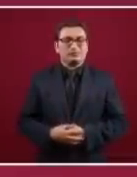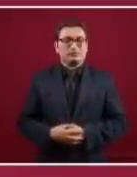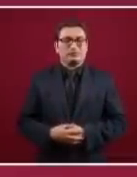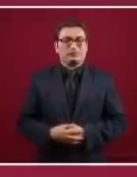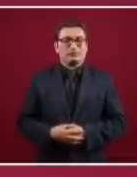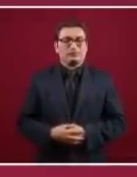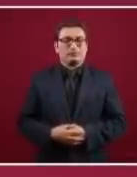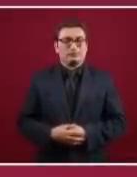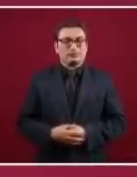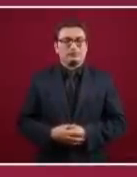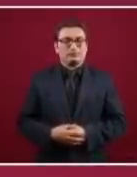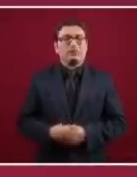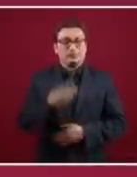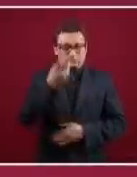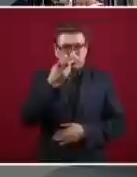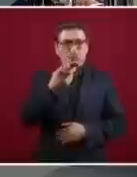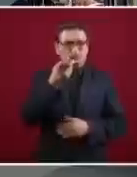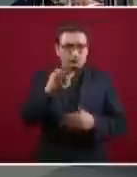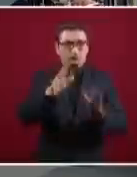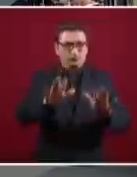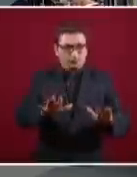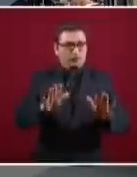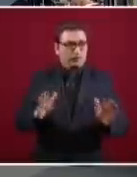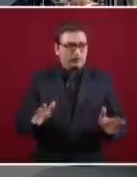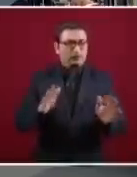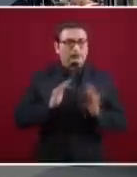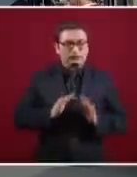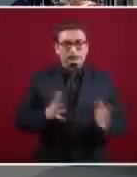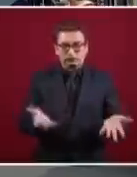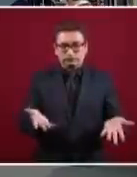entonces vamos viendo